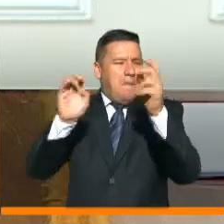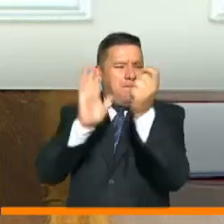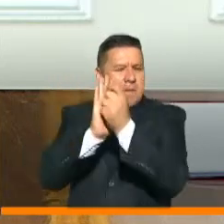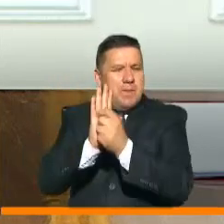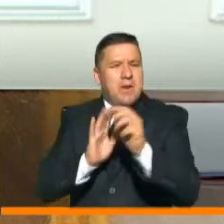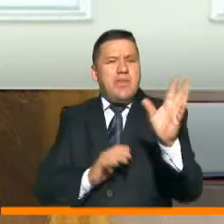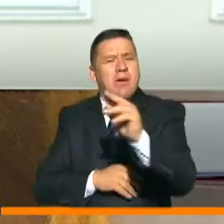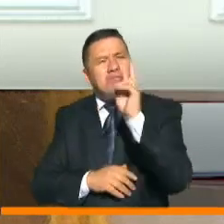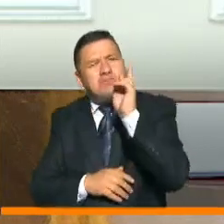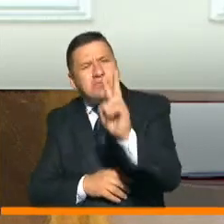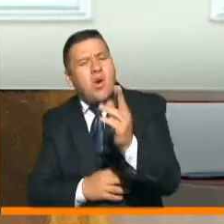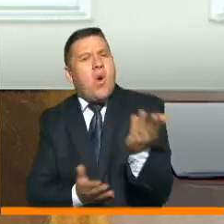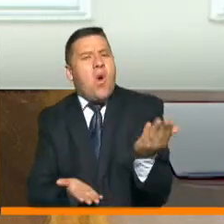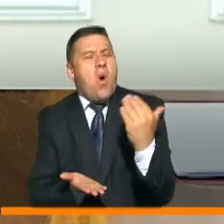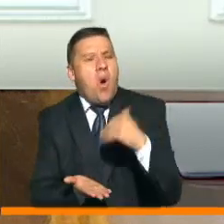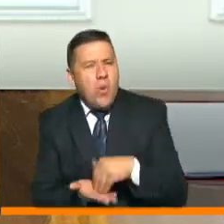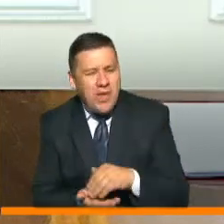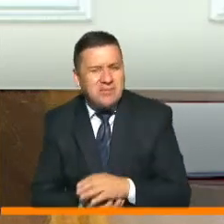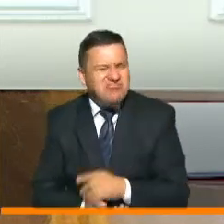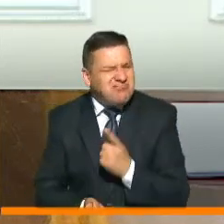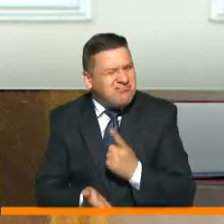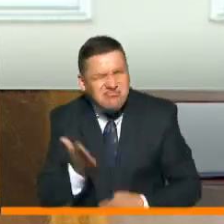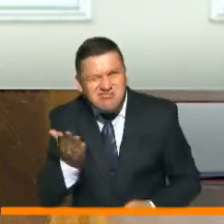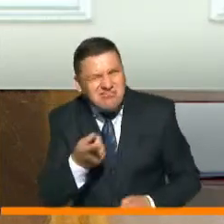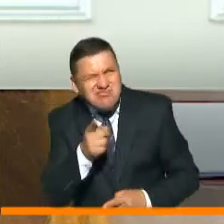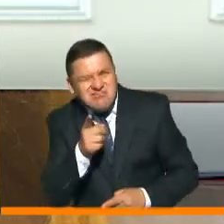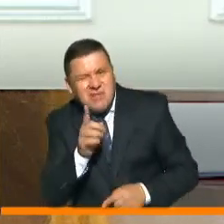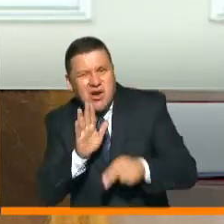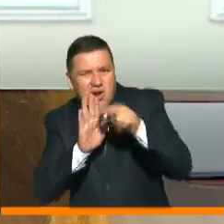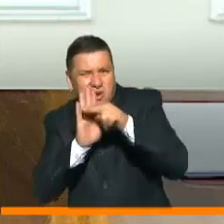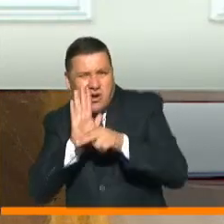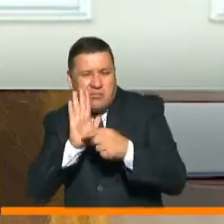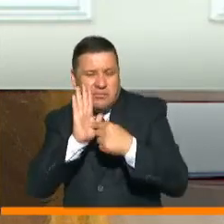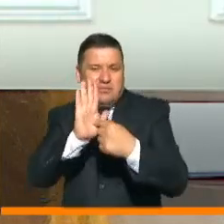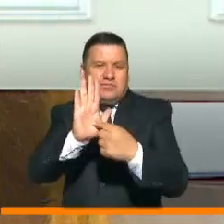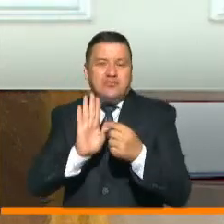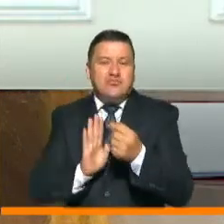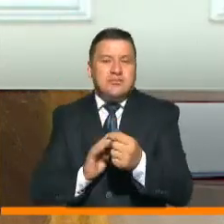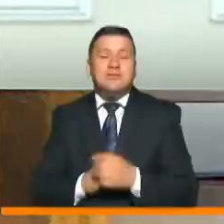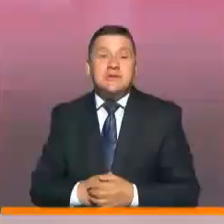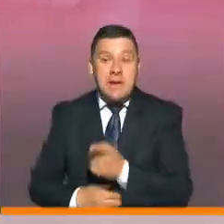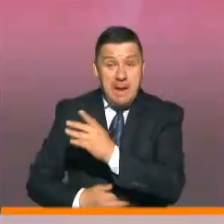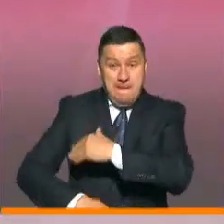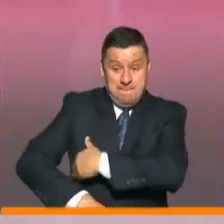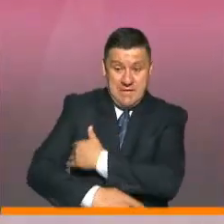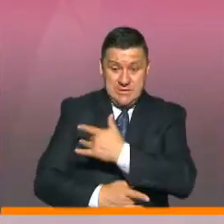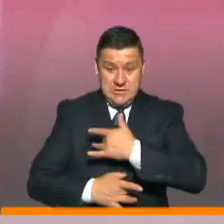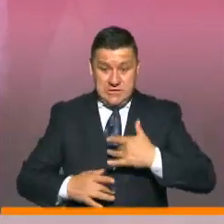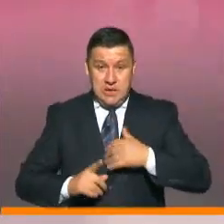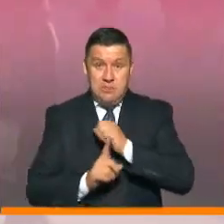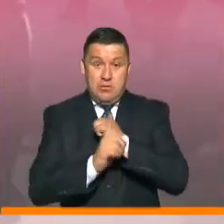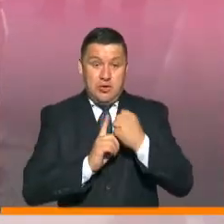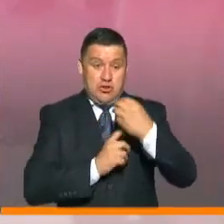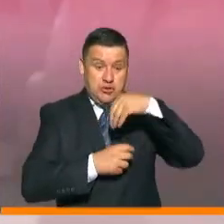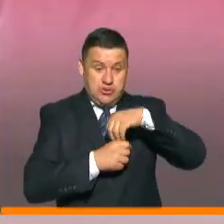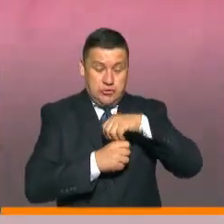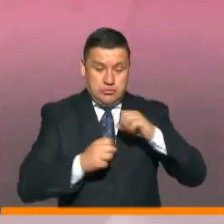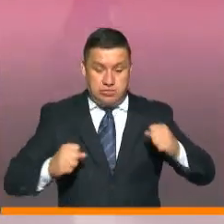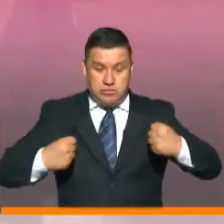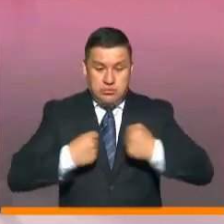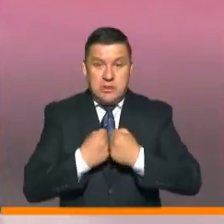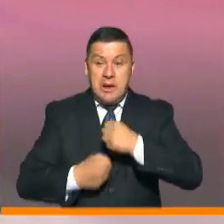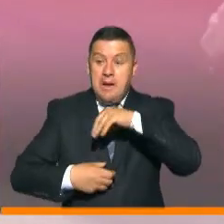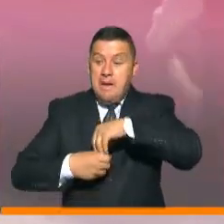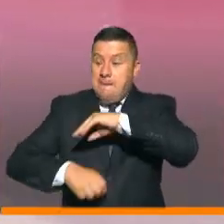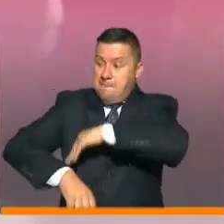quiero que todos ustedes vean nuevamente en qué consiste esta circular. El Ministerio de Salud y Protección Social y el Ministerio